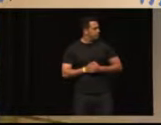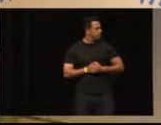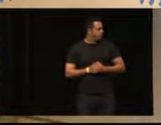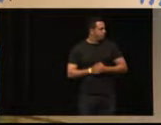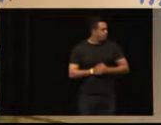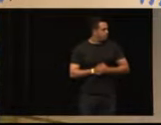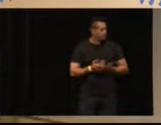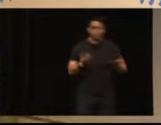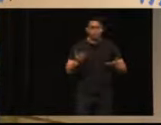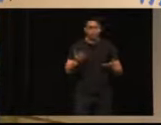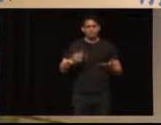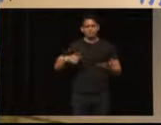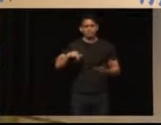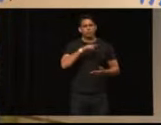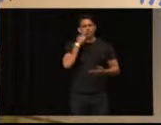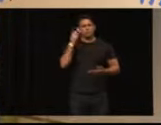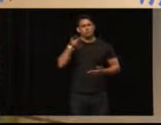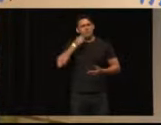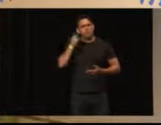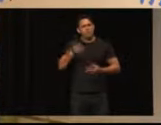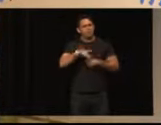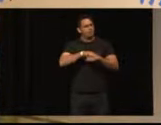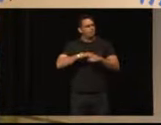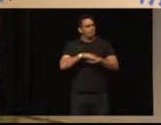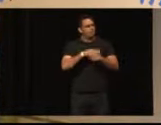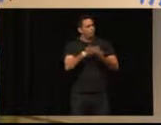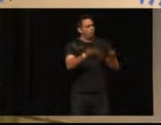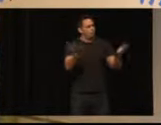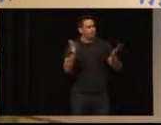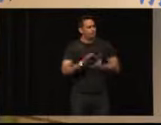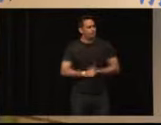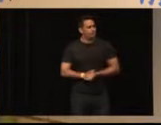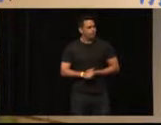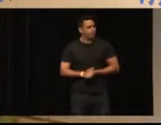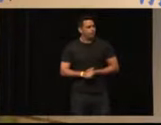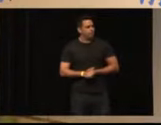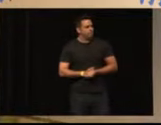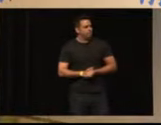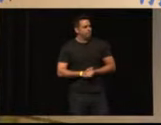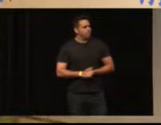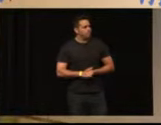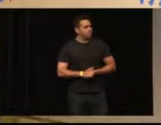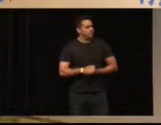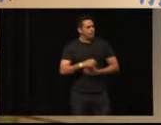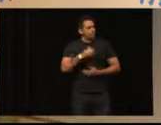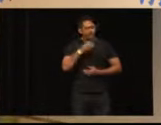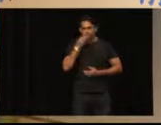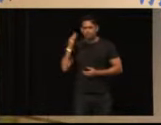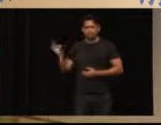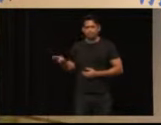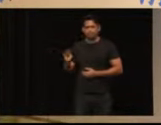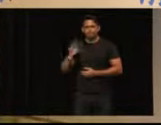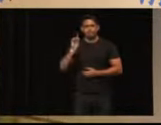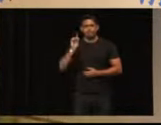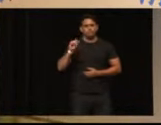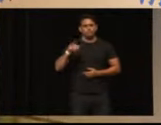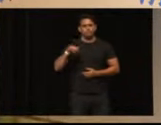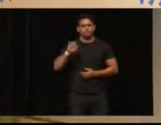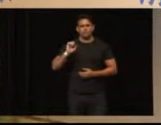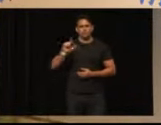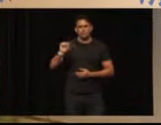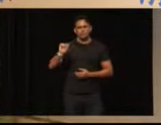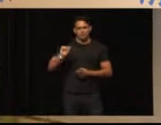Yo me siento muy cómodo al poder conversar aquí con ustedes. Como ya Daniela lo dijo